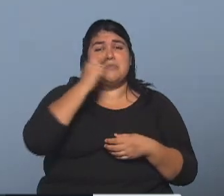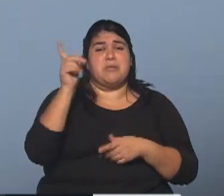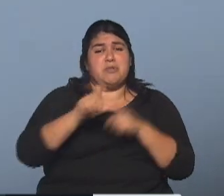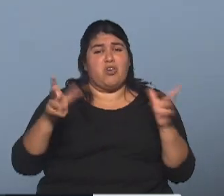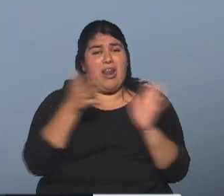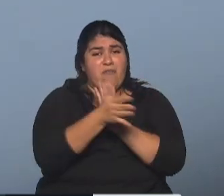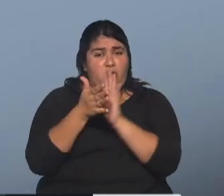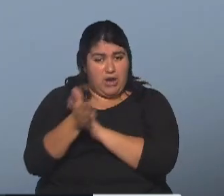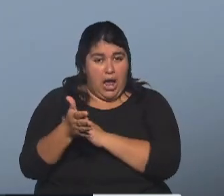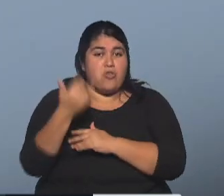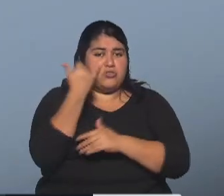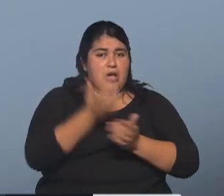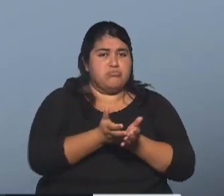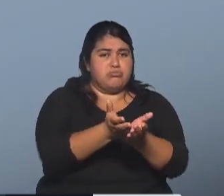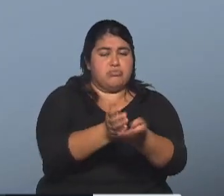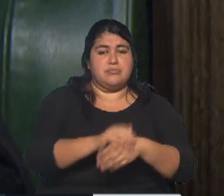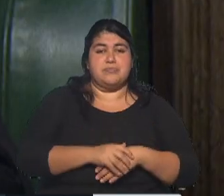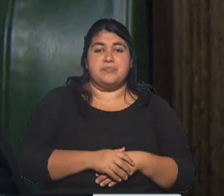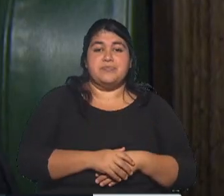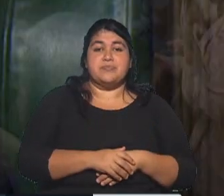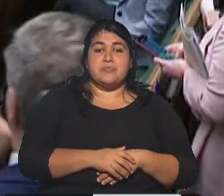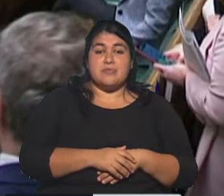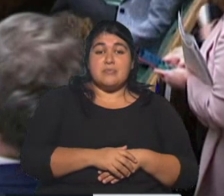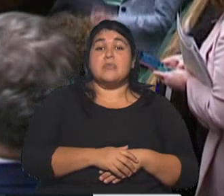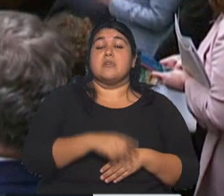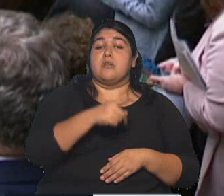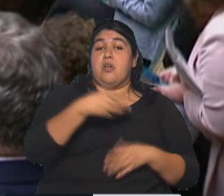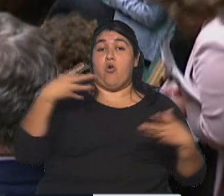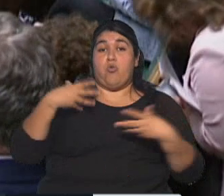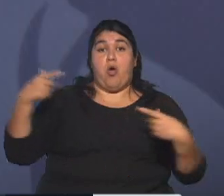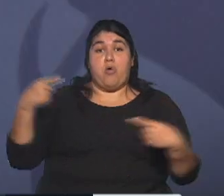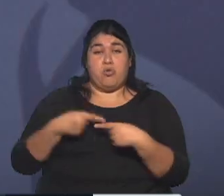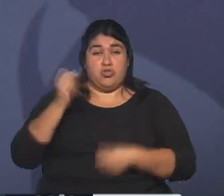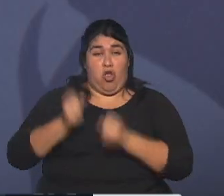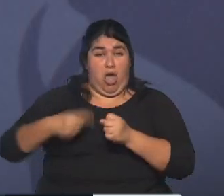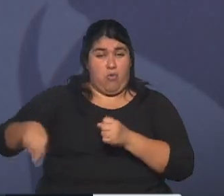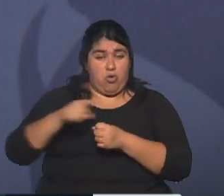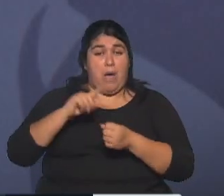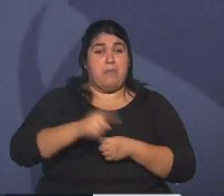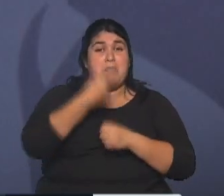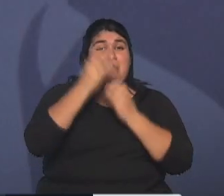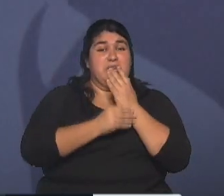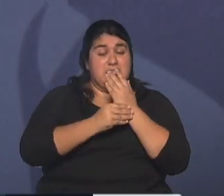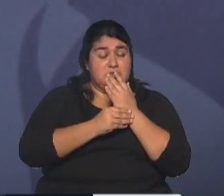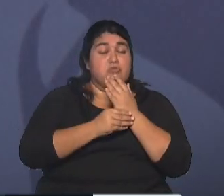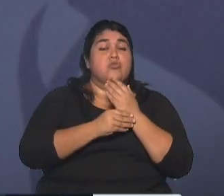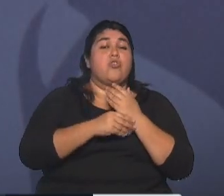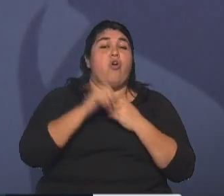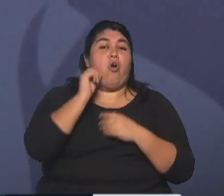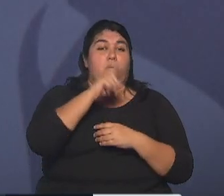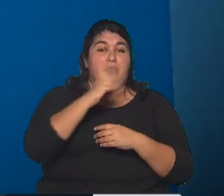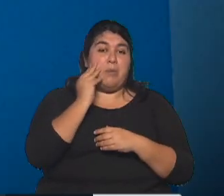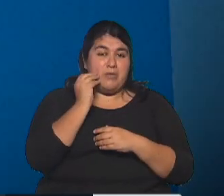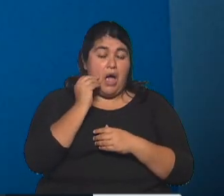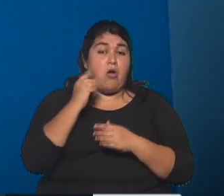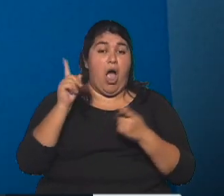que atravesaron el canal. Tras el rechazo de la oposición laborista, el primer ministro británico sabe que la instrumentación del